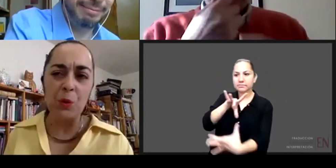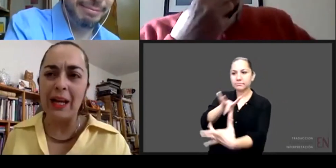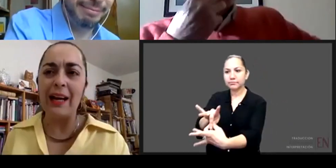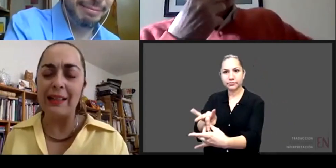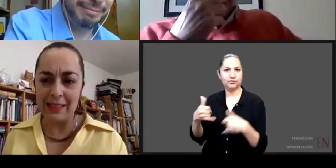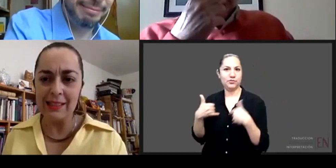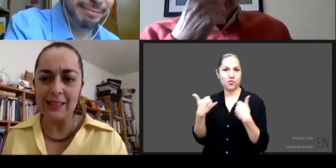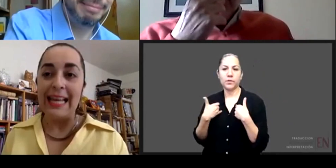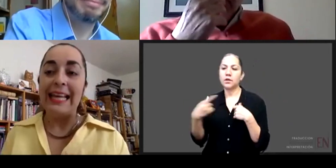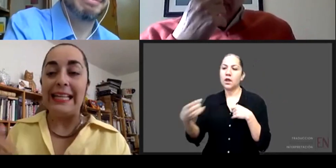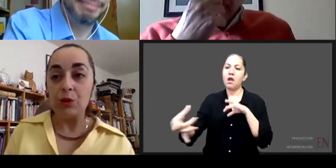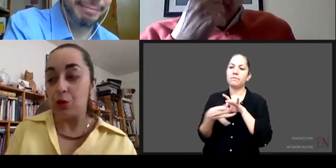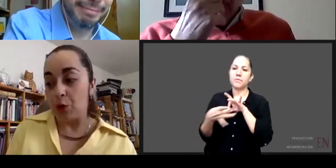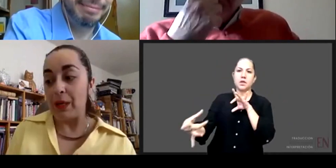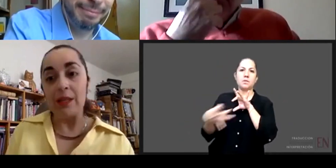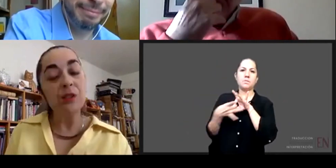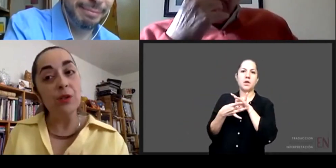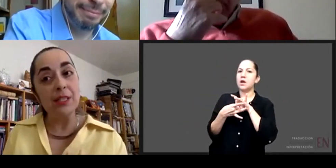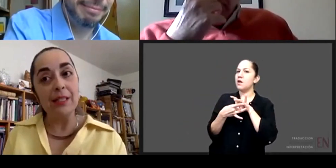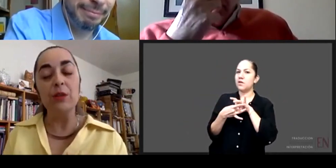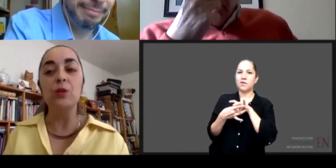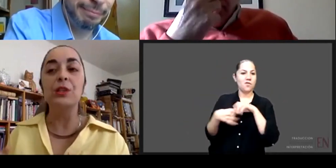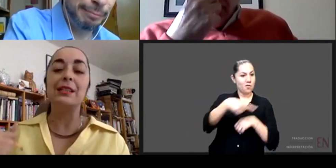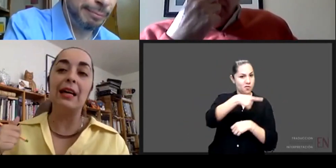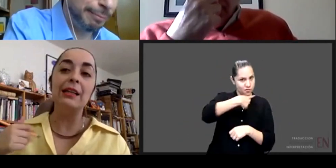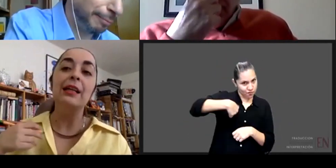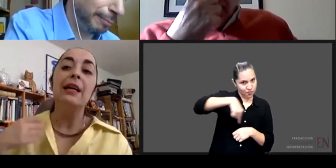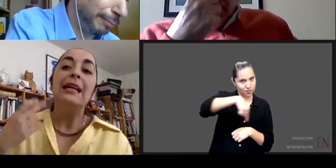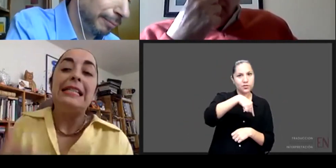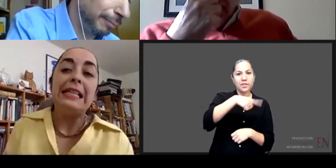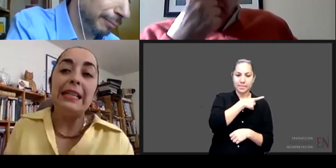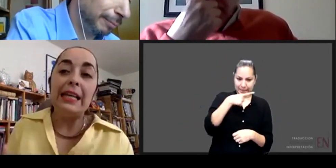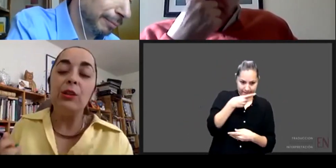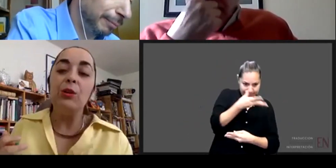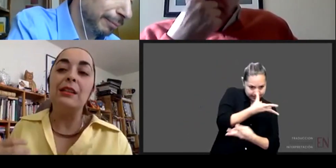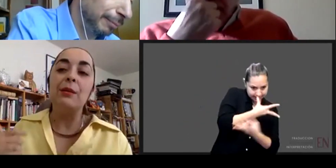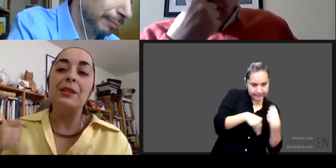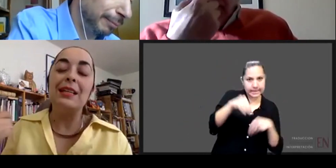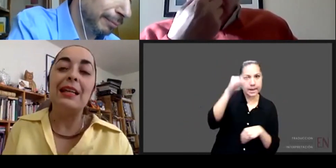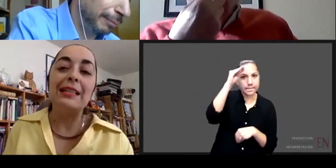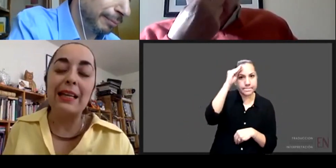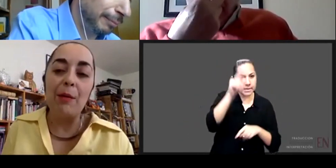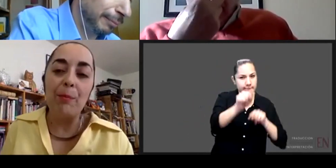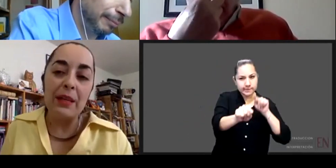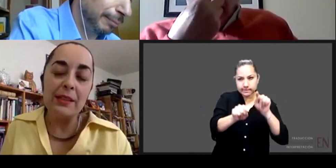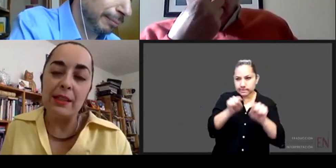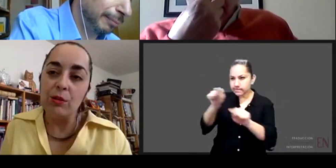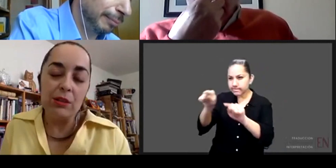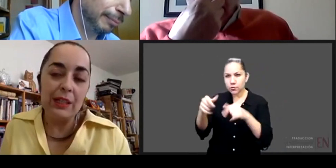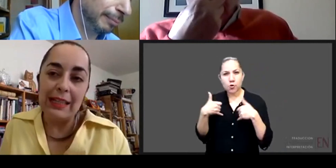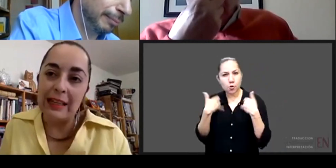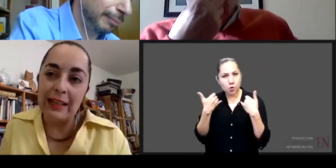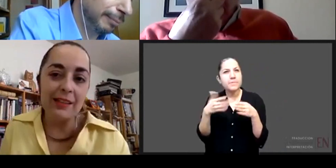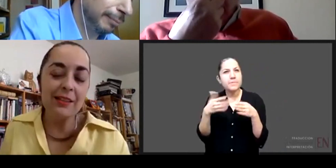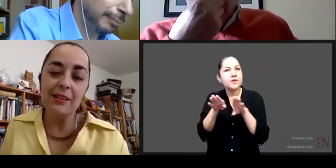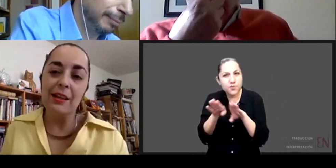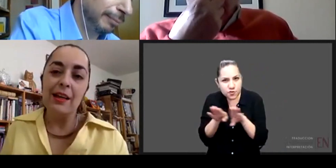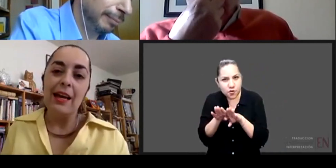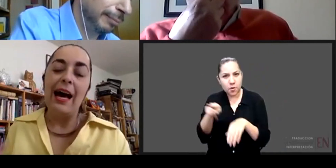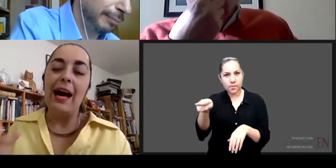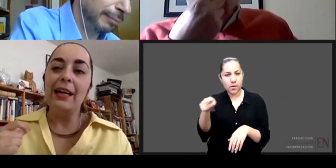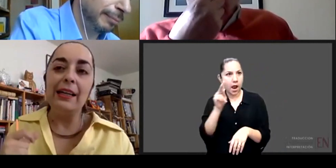como nunca antes y nuestros compañeros en los estados los que están incidiendo a través de realizar campañas ¿en dónde? En